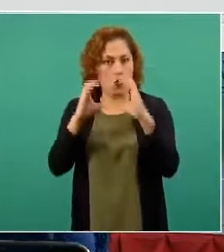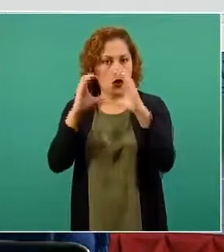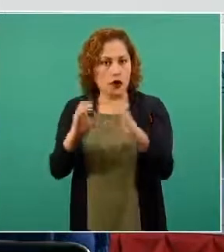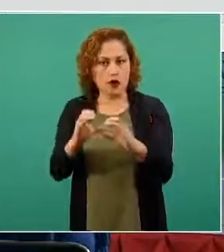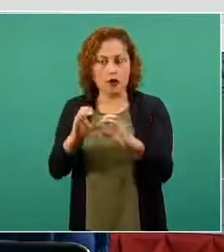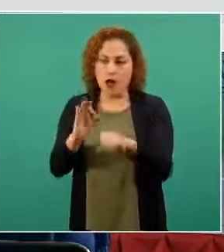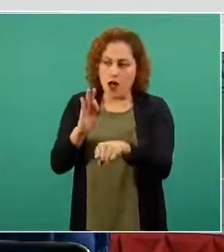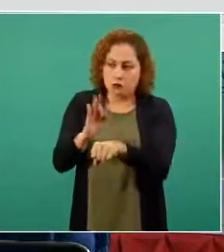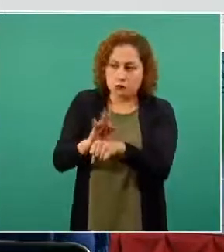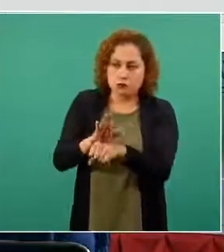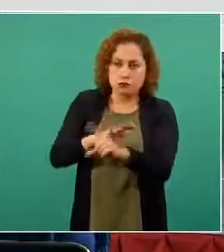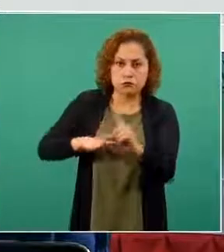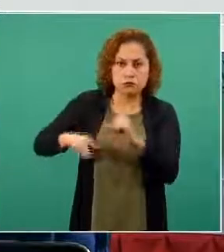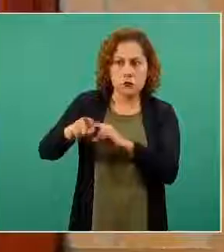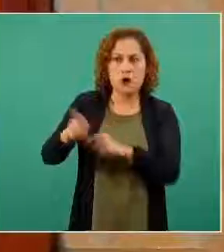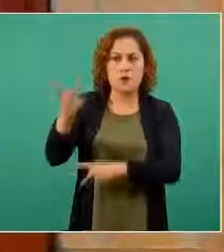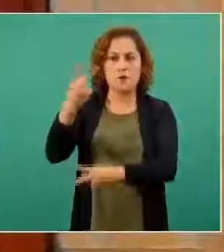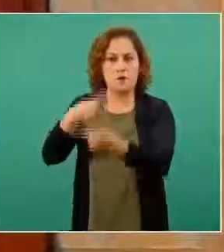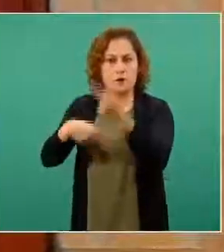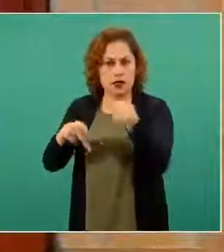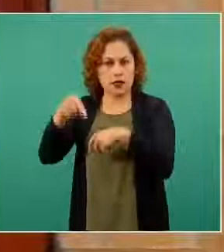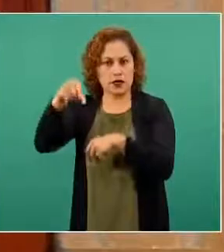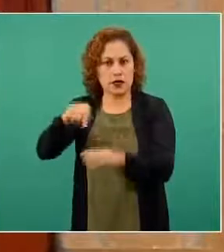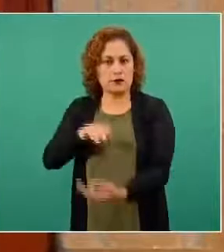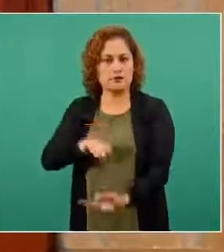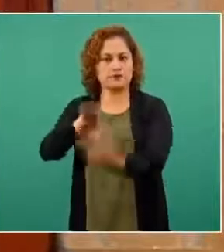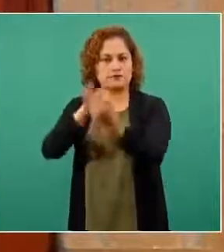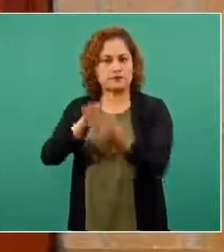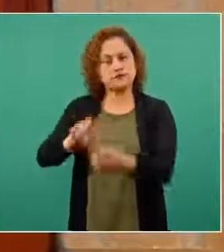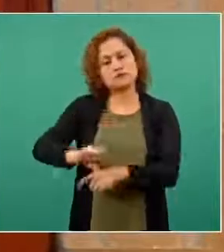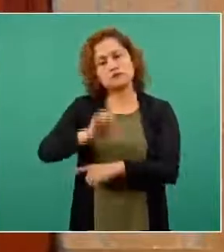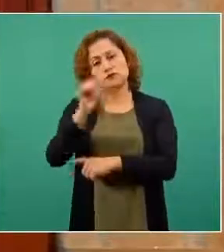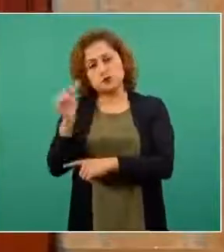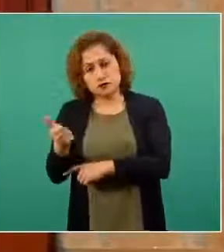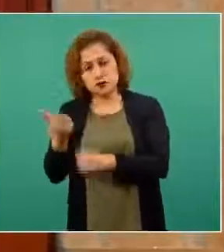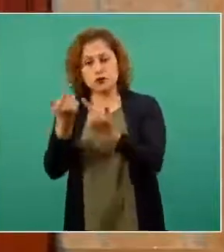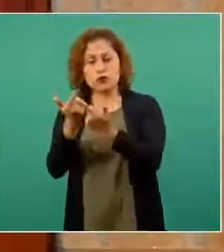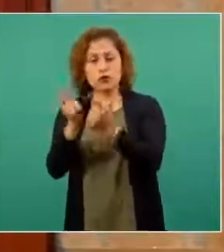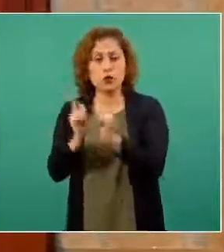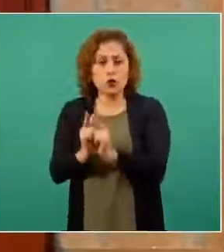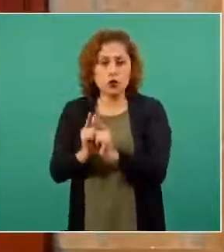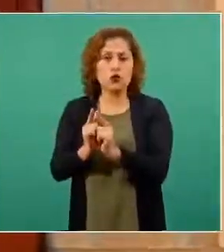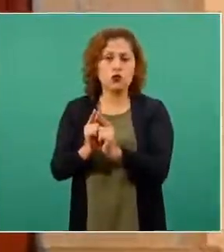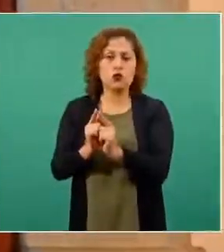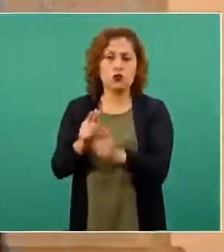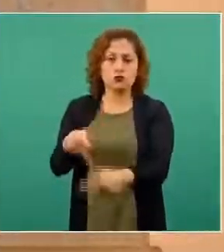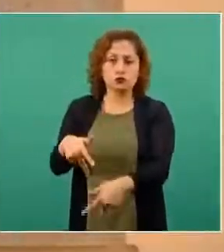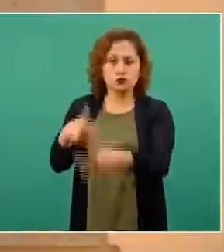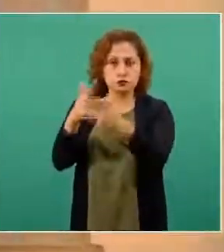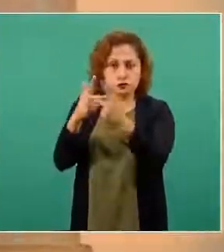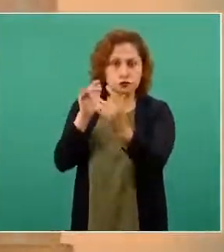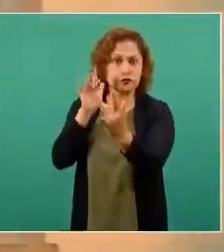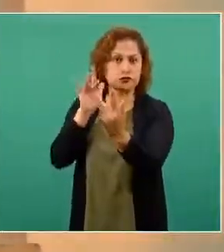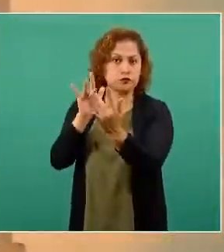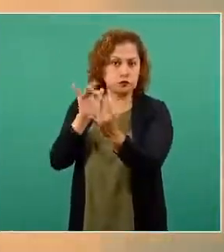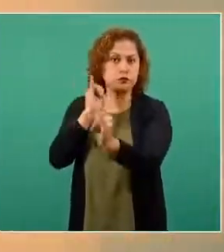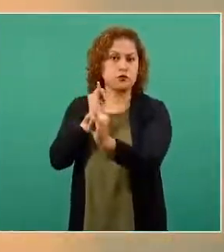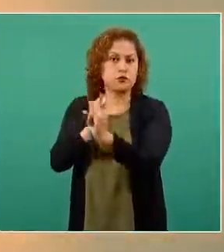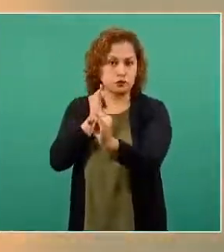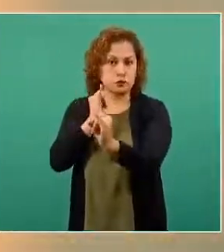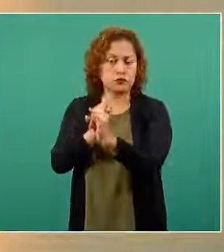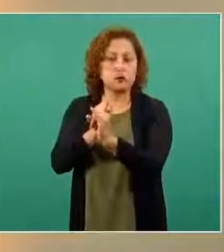beneficios para que ellos pudieran estar con nosotros, y un modelo híbrido en donde teníamos un intercambio de ideas a distancia y en donde